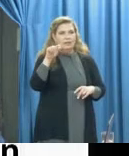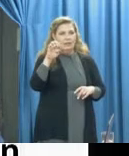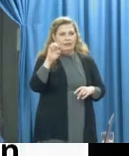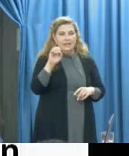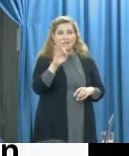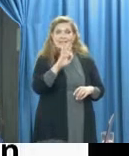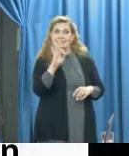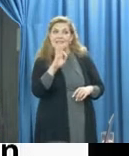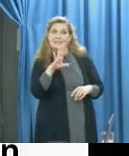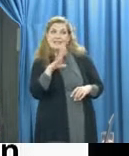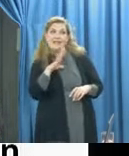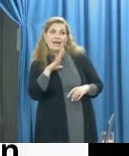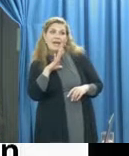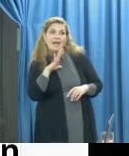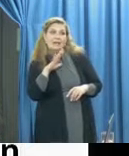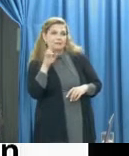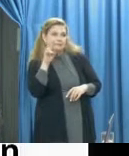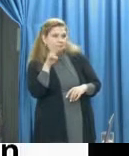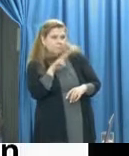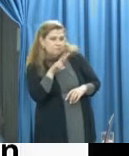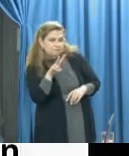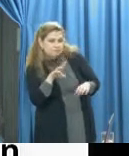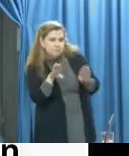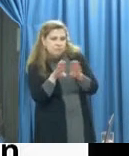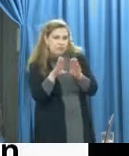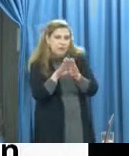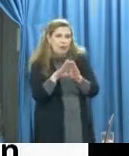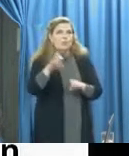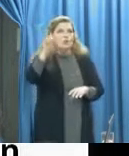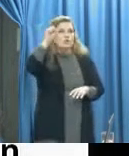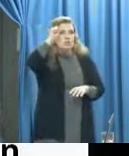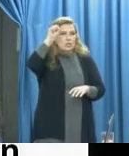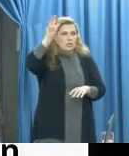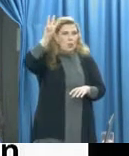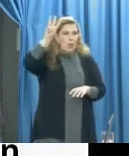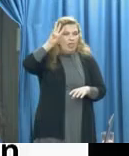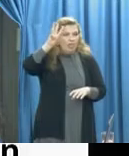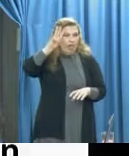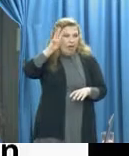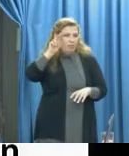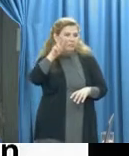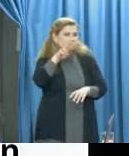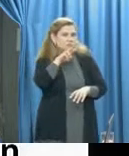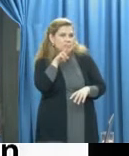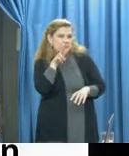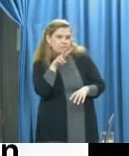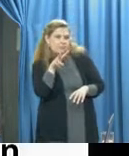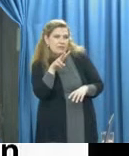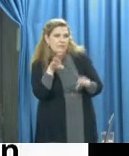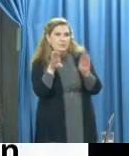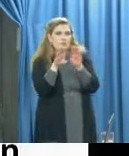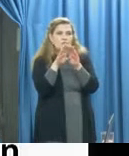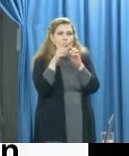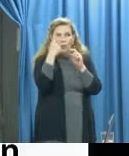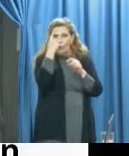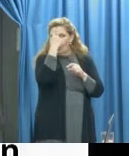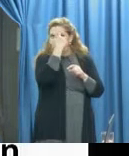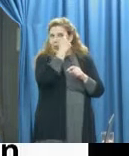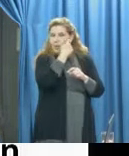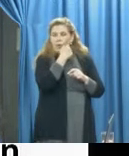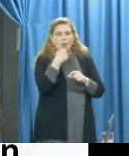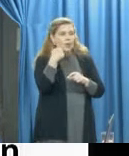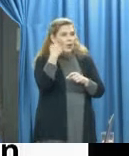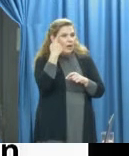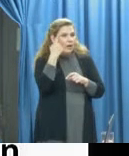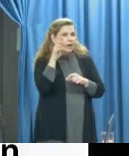Si tenemos un fenotipo conocido, como sería el síndrome de Down, ya todo el mundo conoce este niño, aunque no sea,